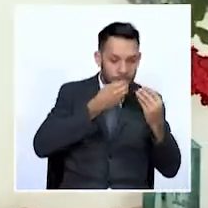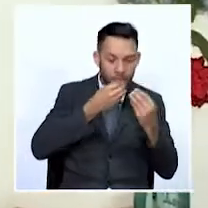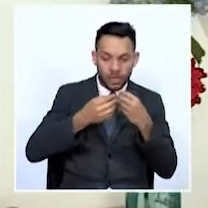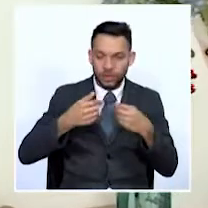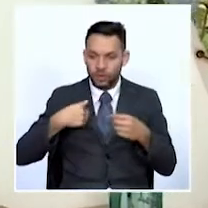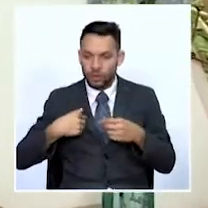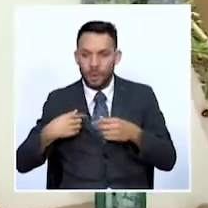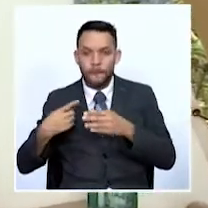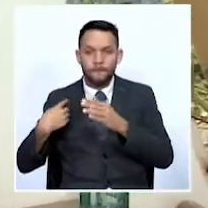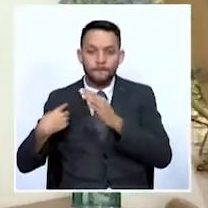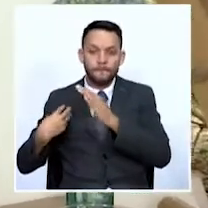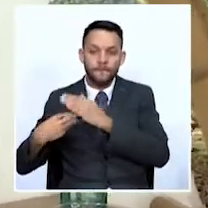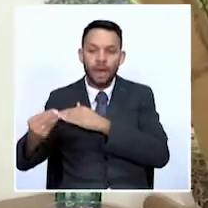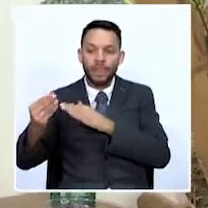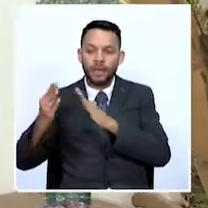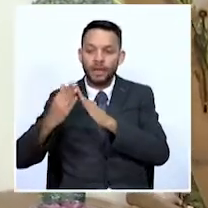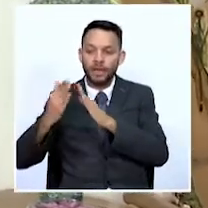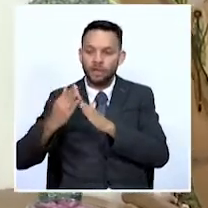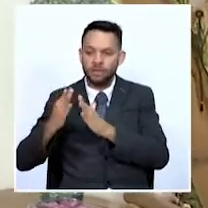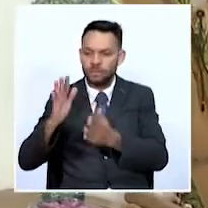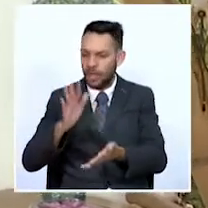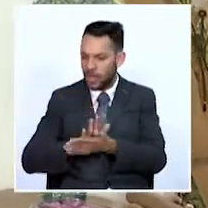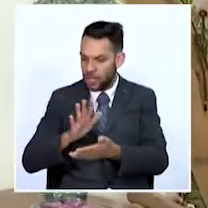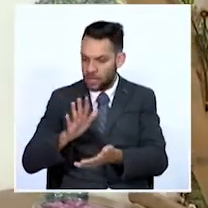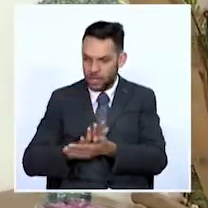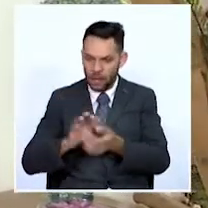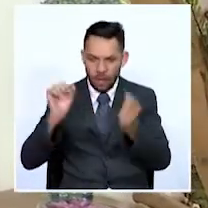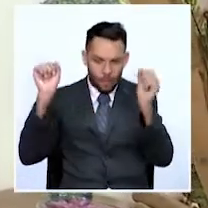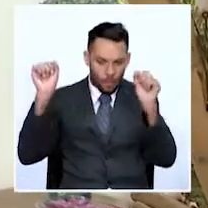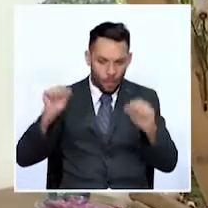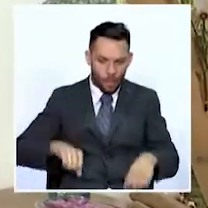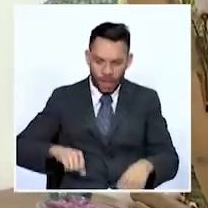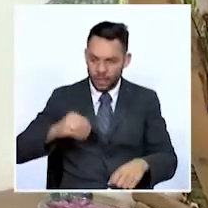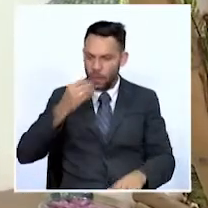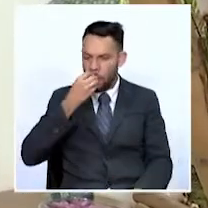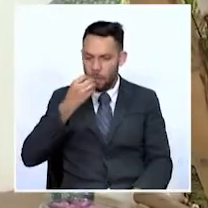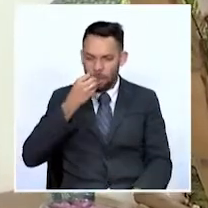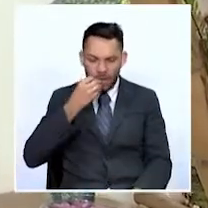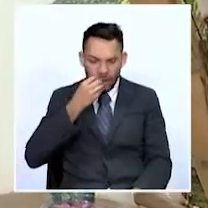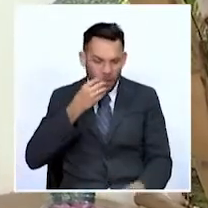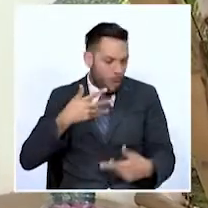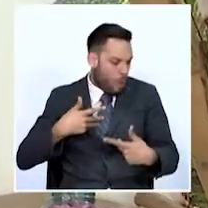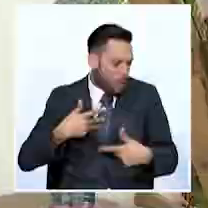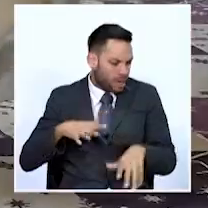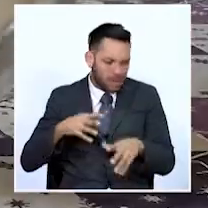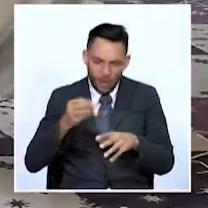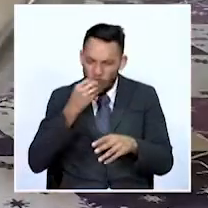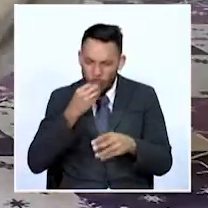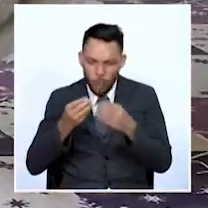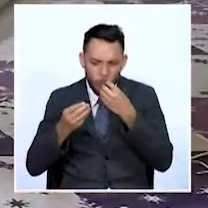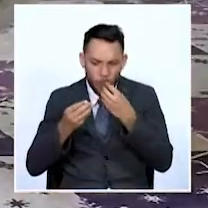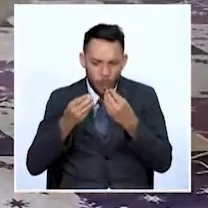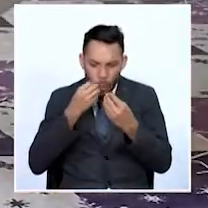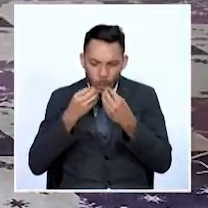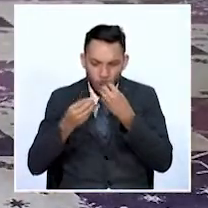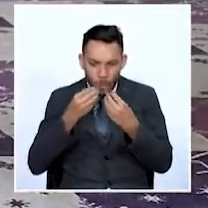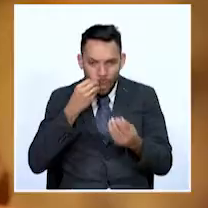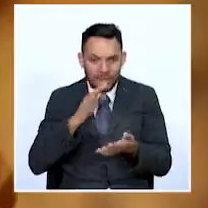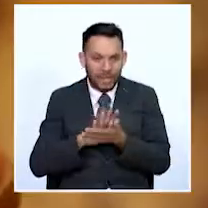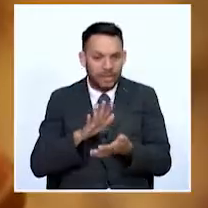la casa y coma lo que quiera, porque ella no puede comer lo que quiera. Porque los